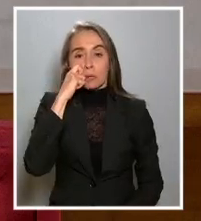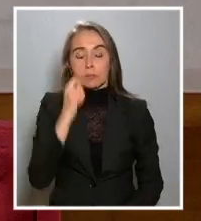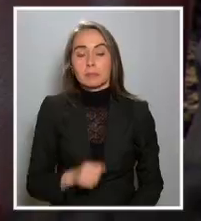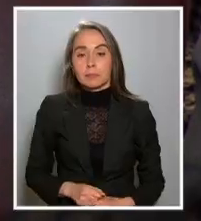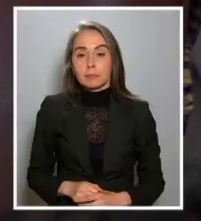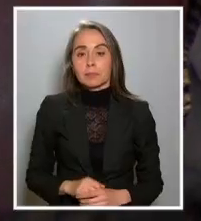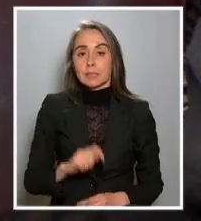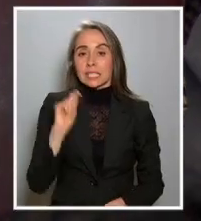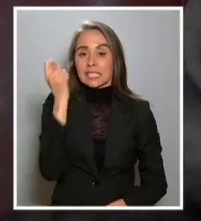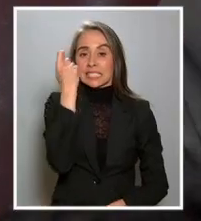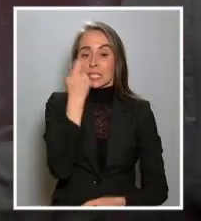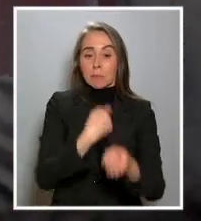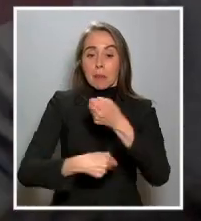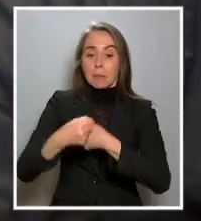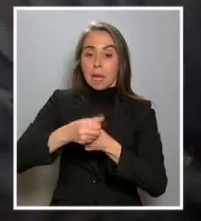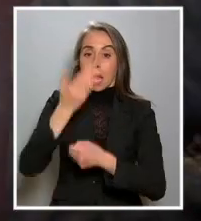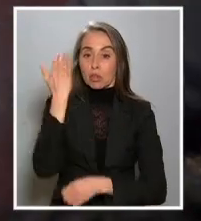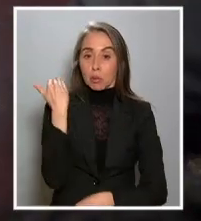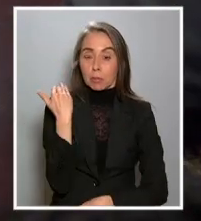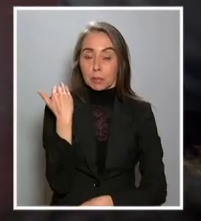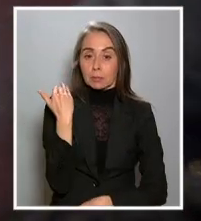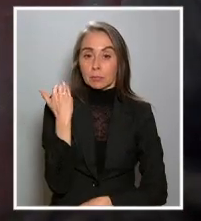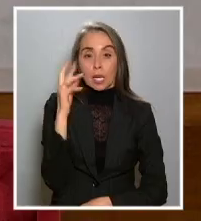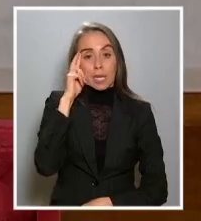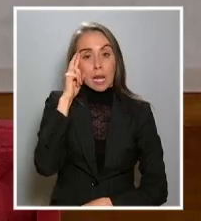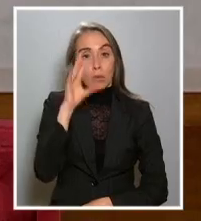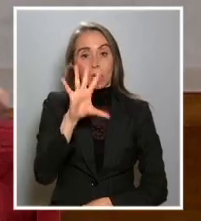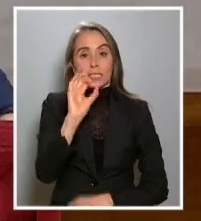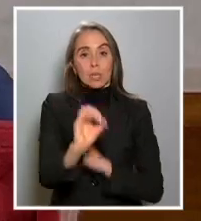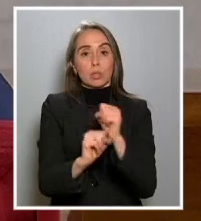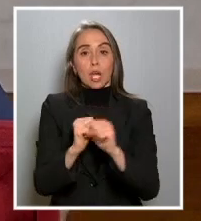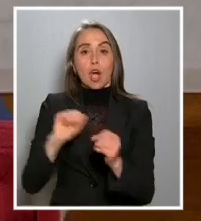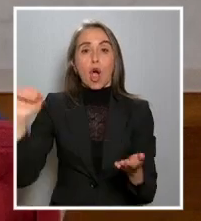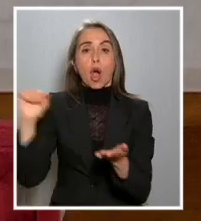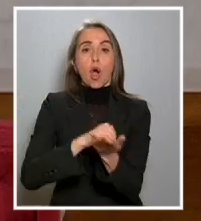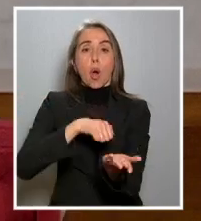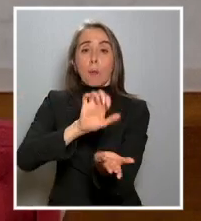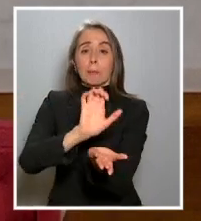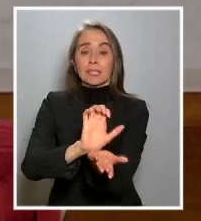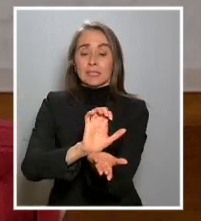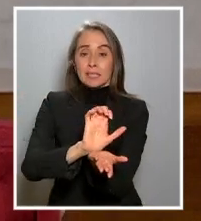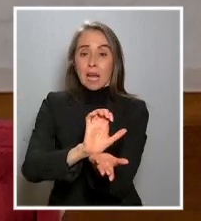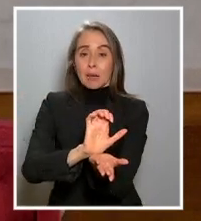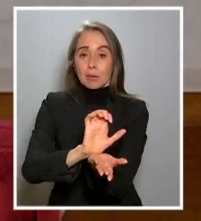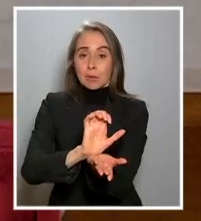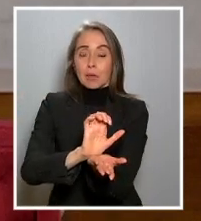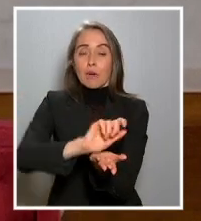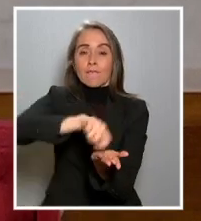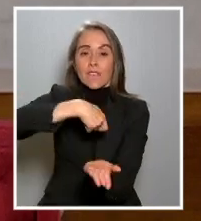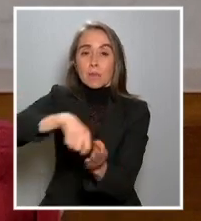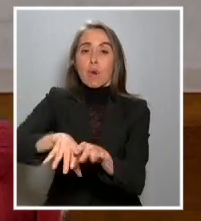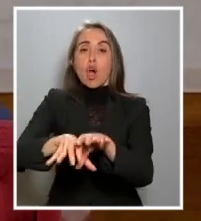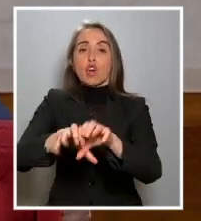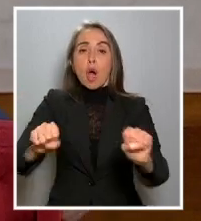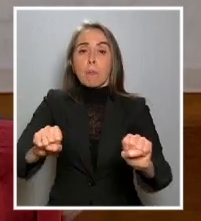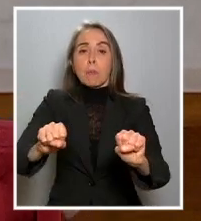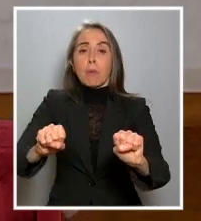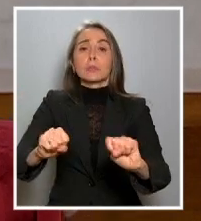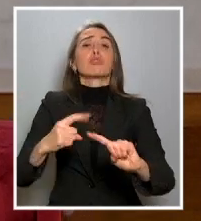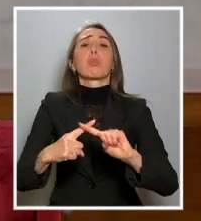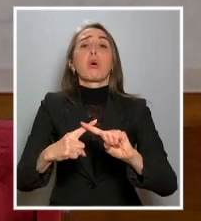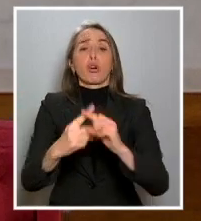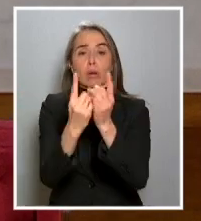En septiembre del año pasado, conmemoramos los 50 años del golpe de Estado y lo hicimos suscribiendo el compromiso por la